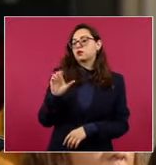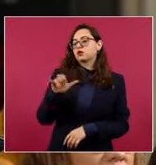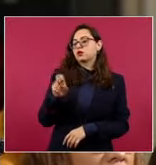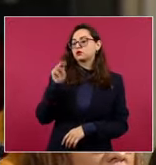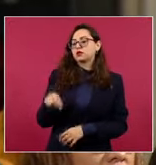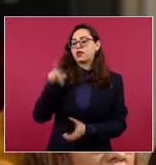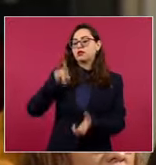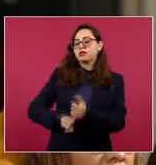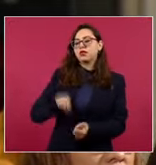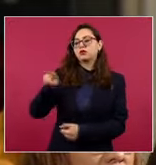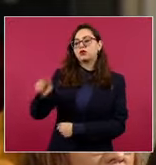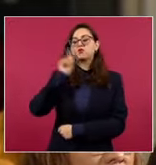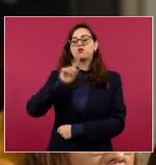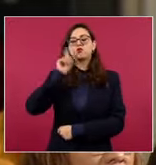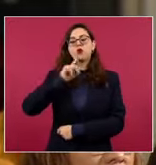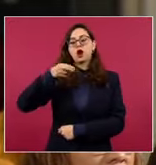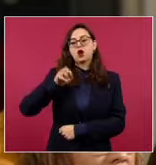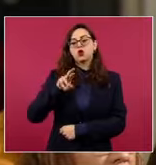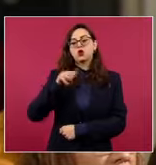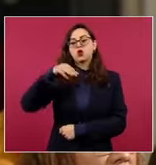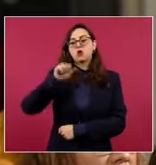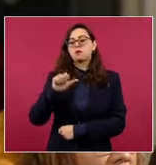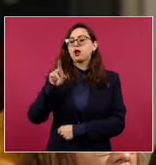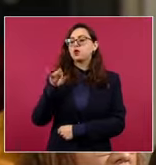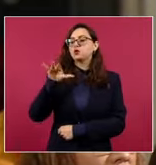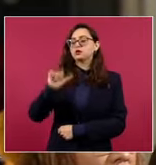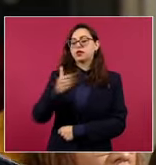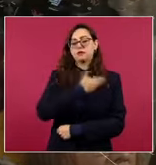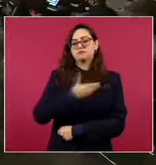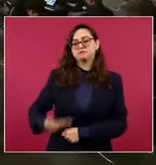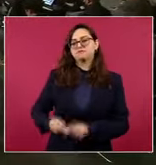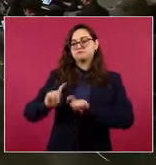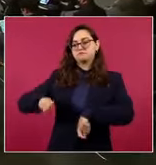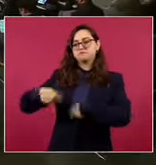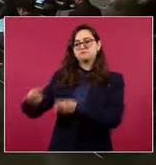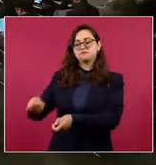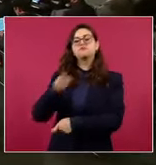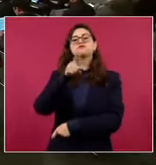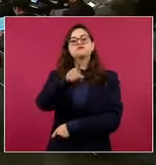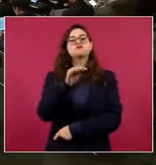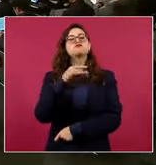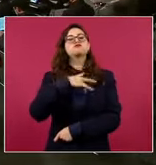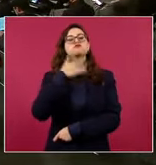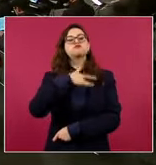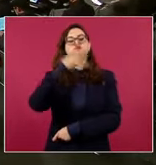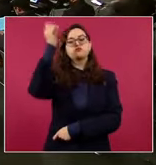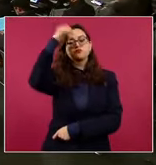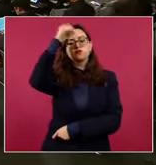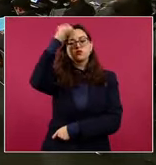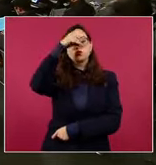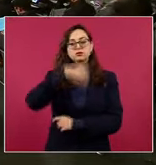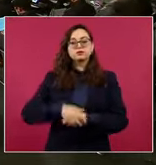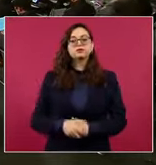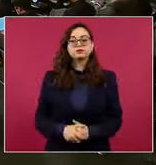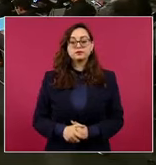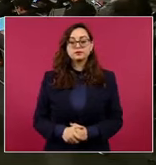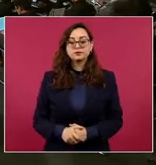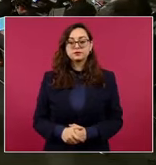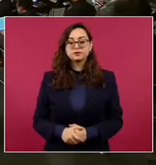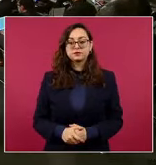Piña Hernández como presidenta de la Suprema Corte de Justicia de la Nación. Sería mi primera pregunta. Me pareció bien.